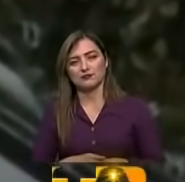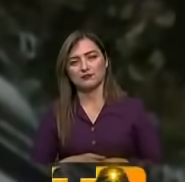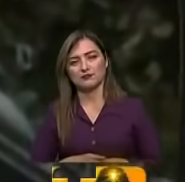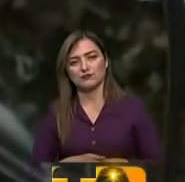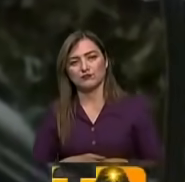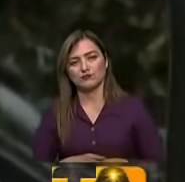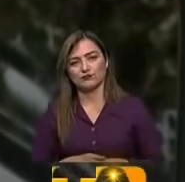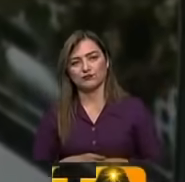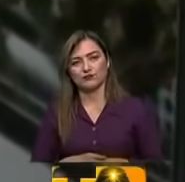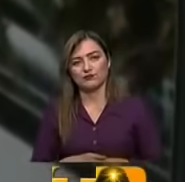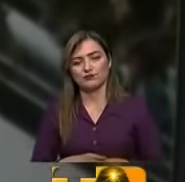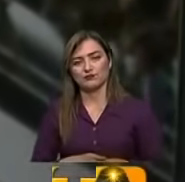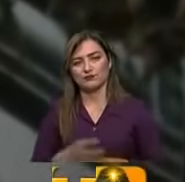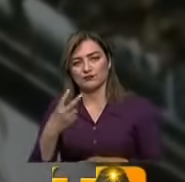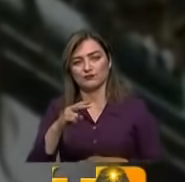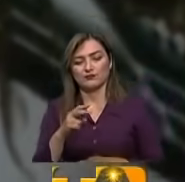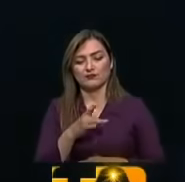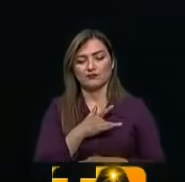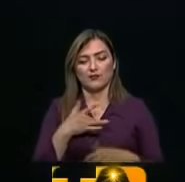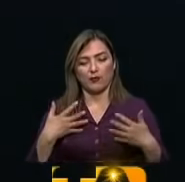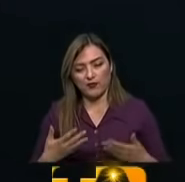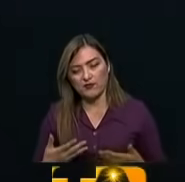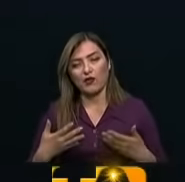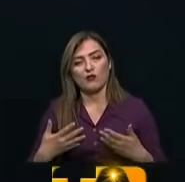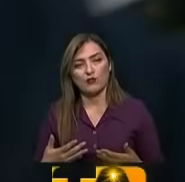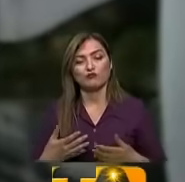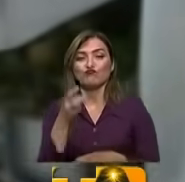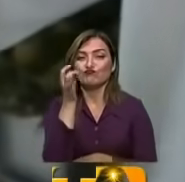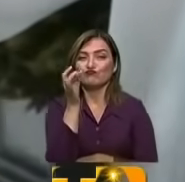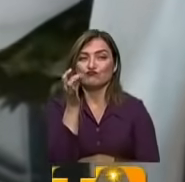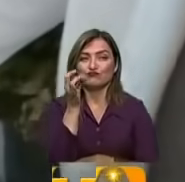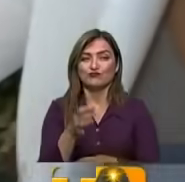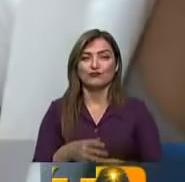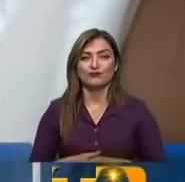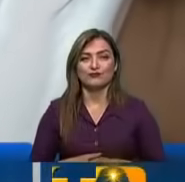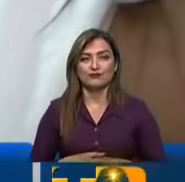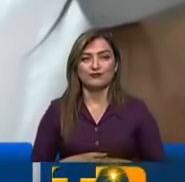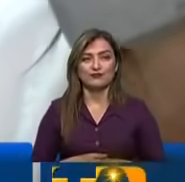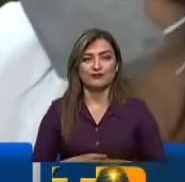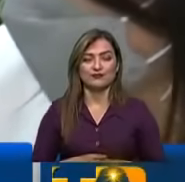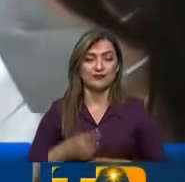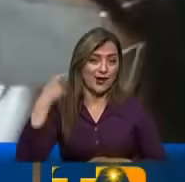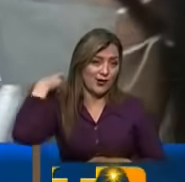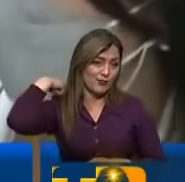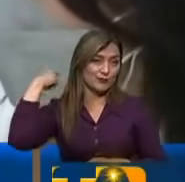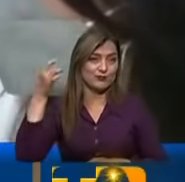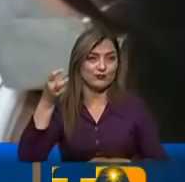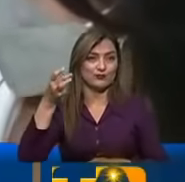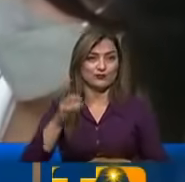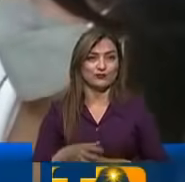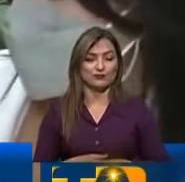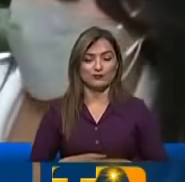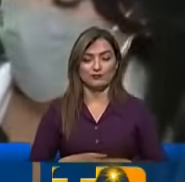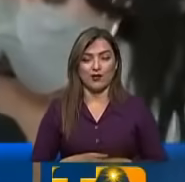Malas energías. Por eso usted se siente muy pesada, todo esto le duele. la espalda también un poquito. Sí, y esto vamos a